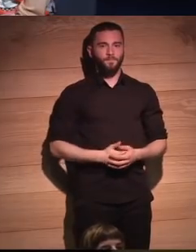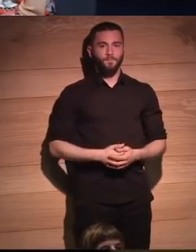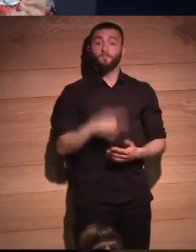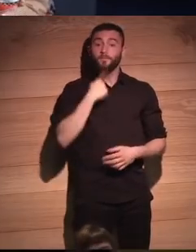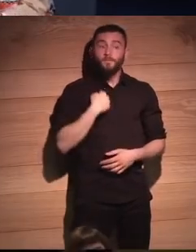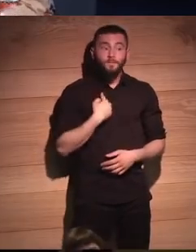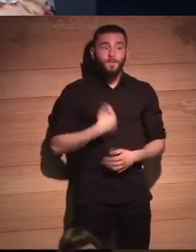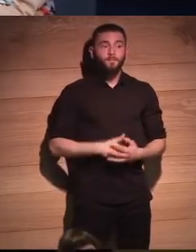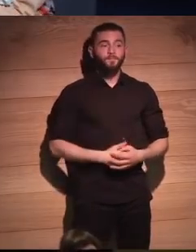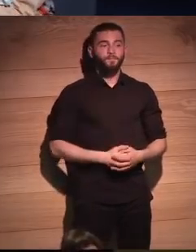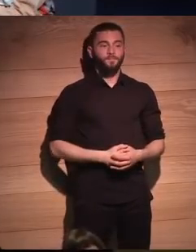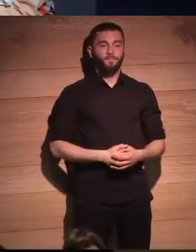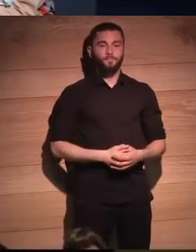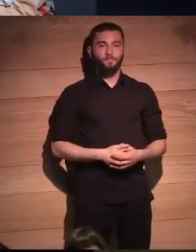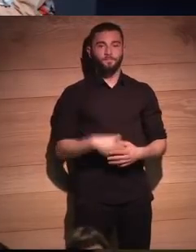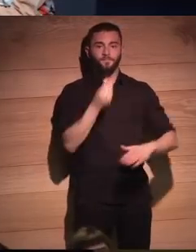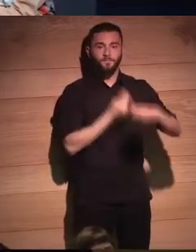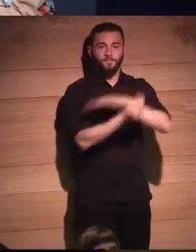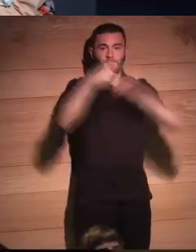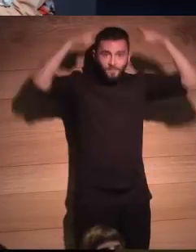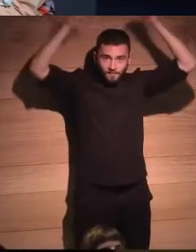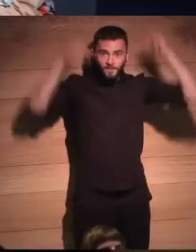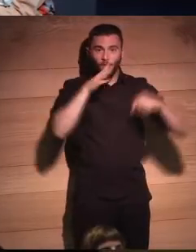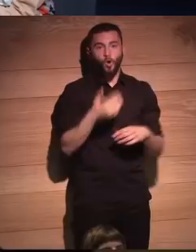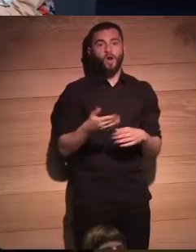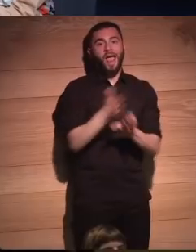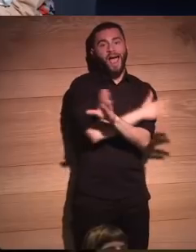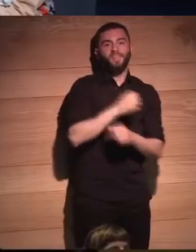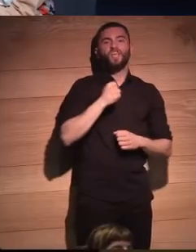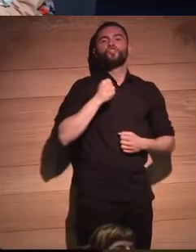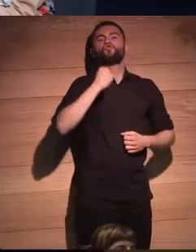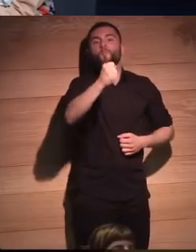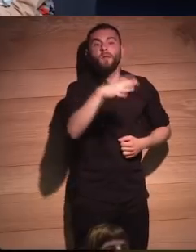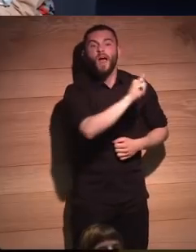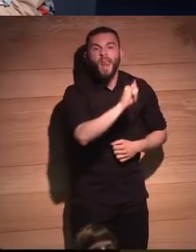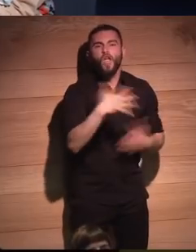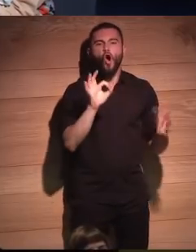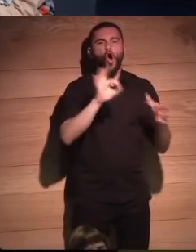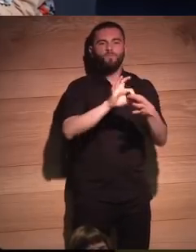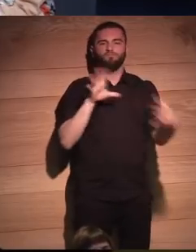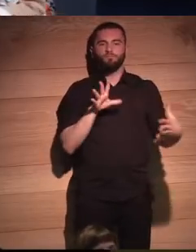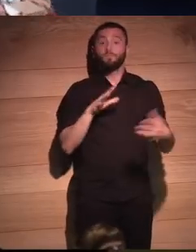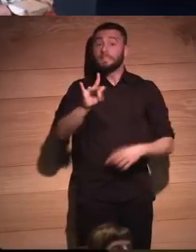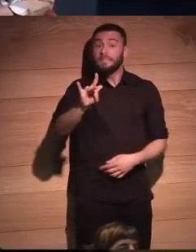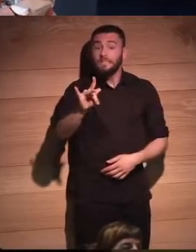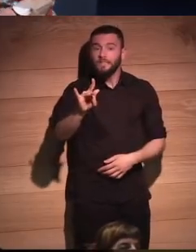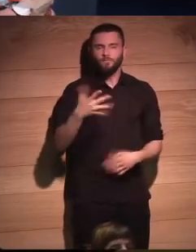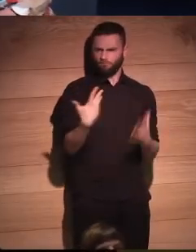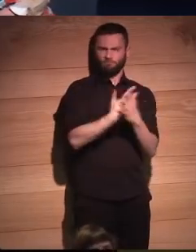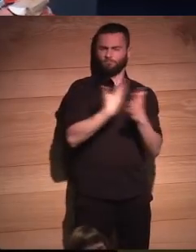Dime. ¿Nació Batman porque existía antes Superman o no tiene nada que ver? Sí. ¿Ah, sí? Explícanos. Sí,